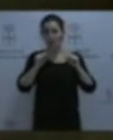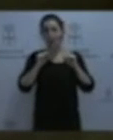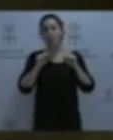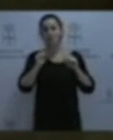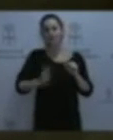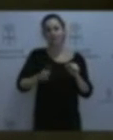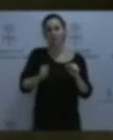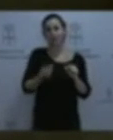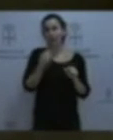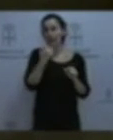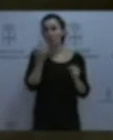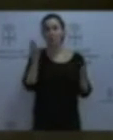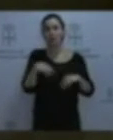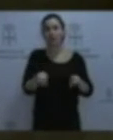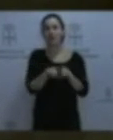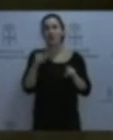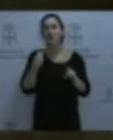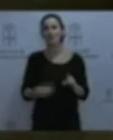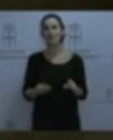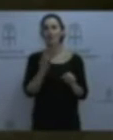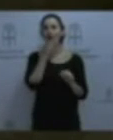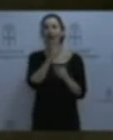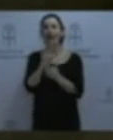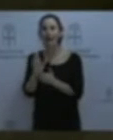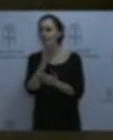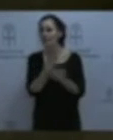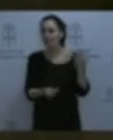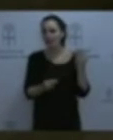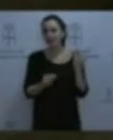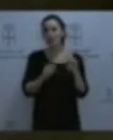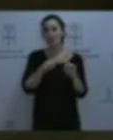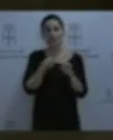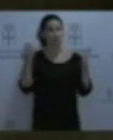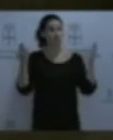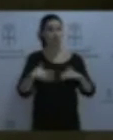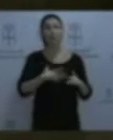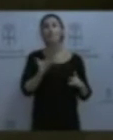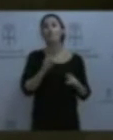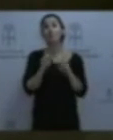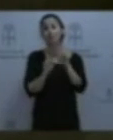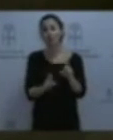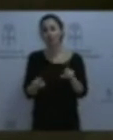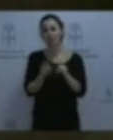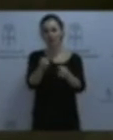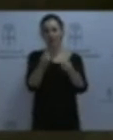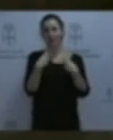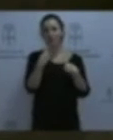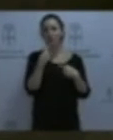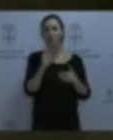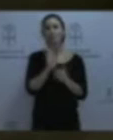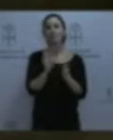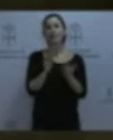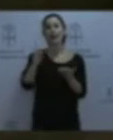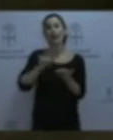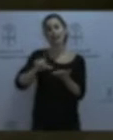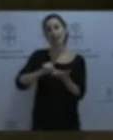menudo escasos, como pasa con los ejercicios y la ejemplificación, en ocasiones inexistentes, como los datos que nos ofrecen sobre la literatura asturiana,